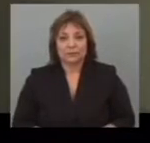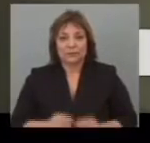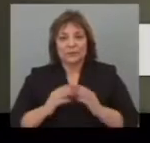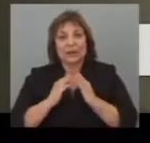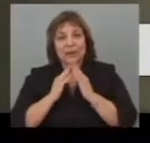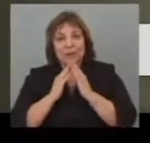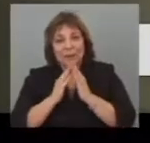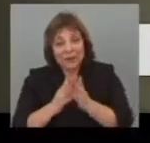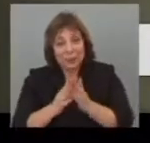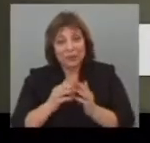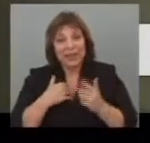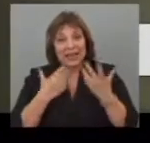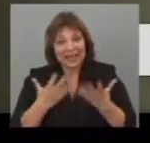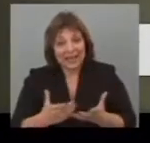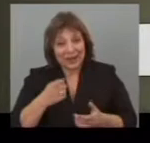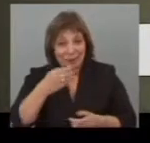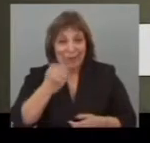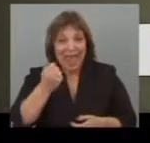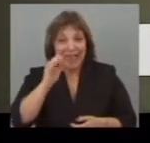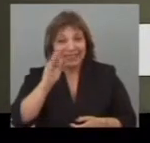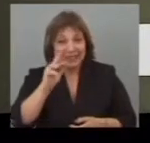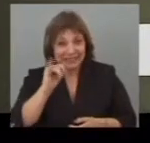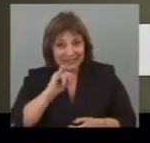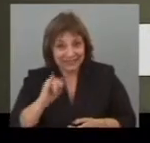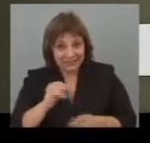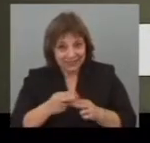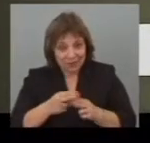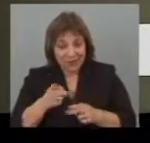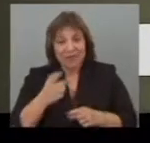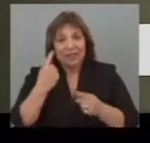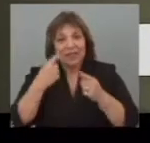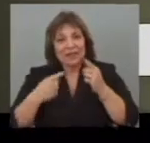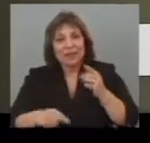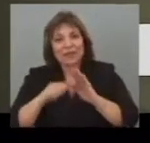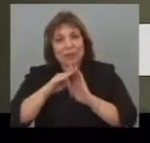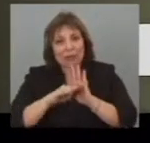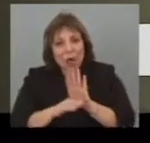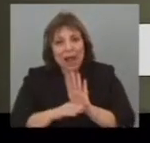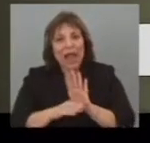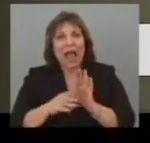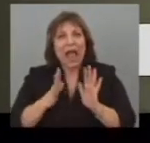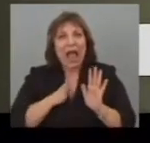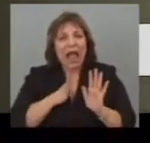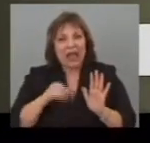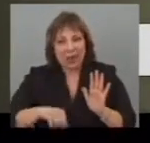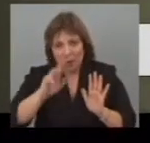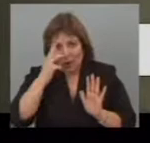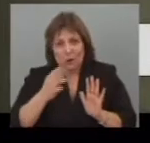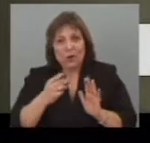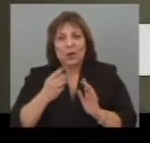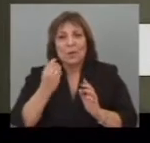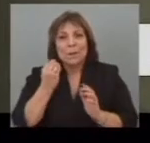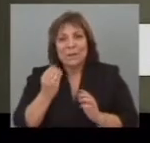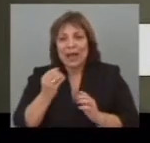La pregunta que tengo para vos, Beatriz, es en relación a los diversos programas que existen en nuestro país para abordar a los